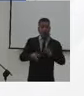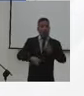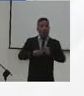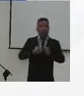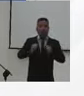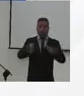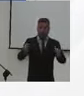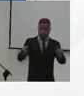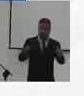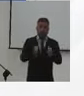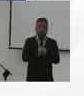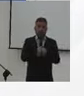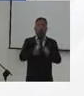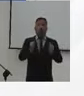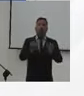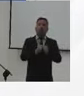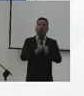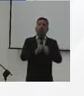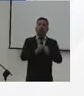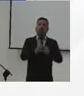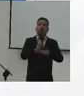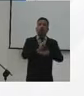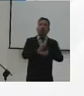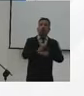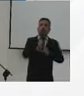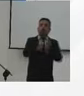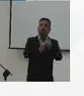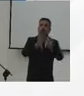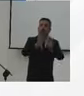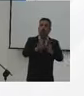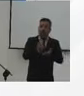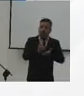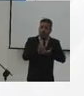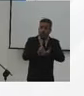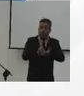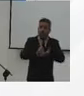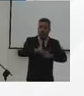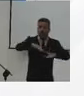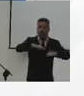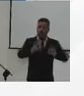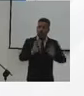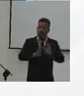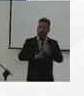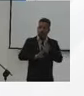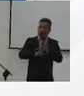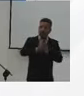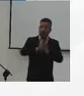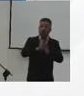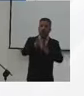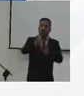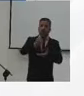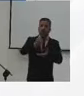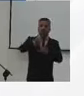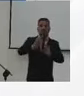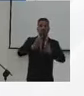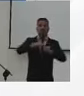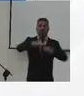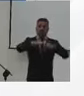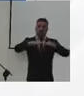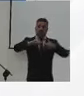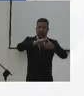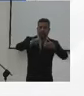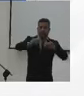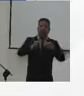otro lado poder ir de la mano con los organismos deportivos para ayudarlos a mantener a flote no sólo sus finanzas,